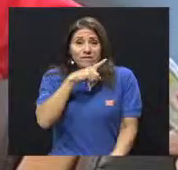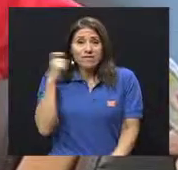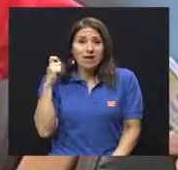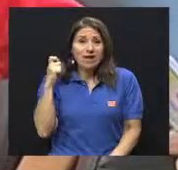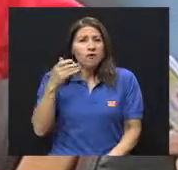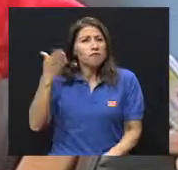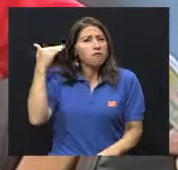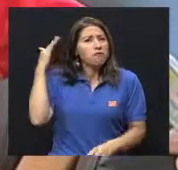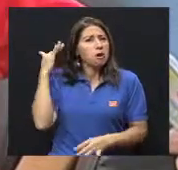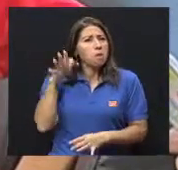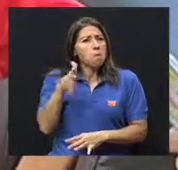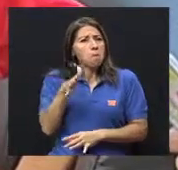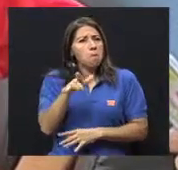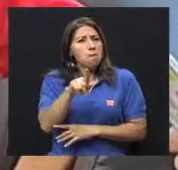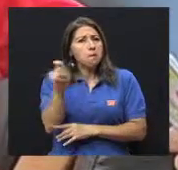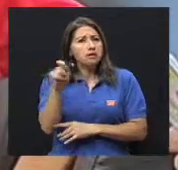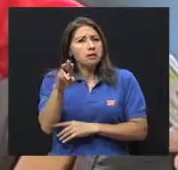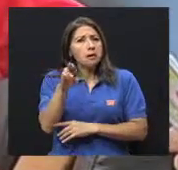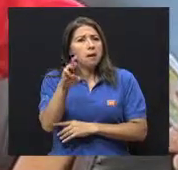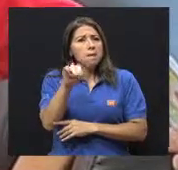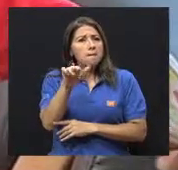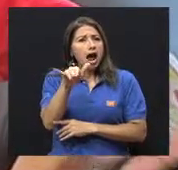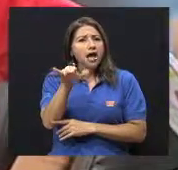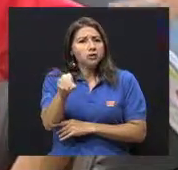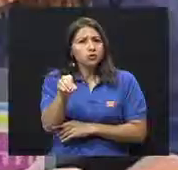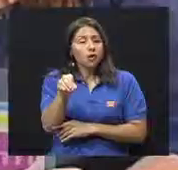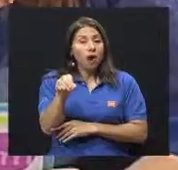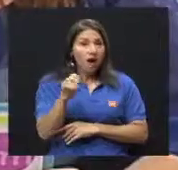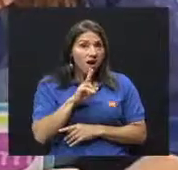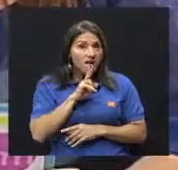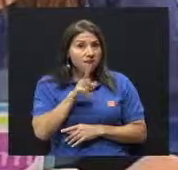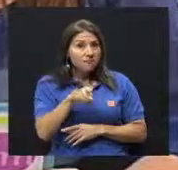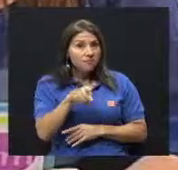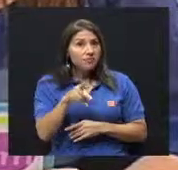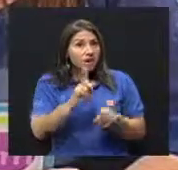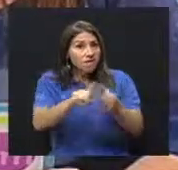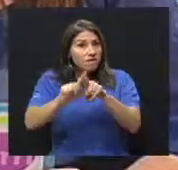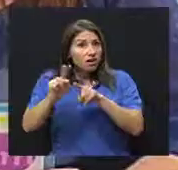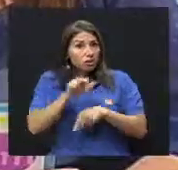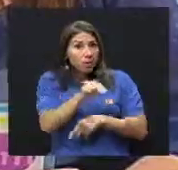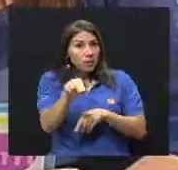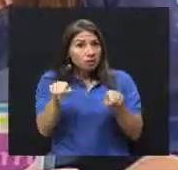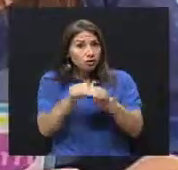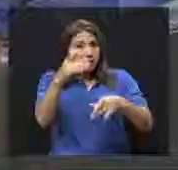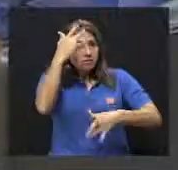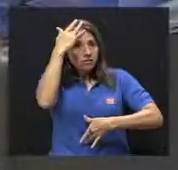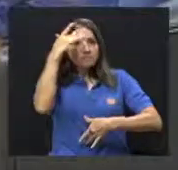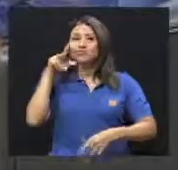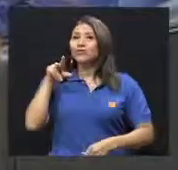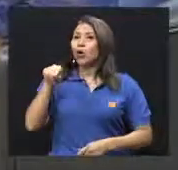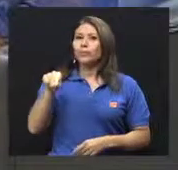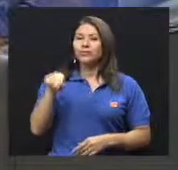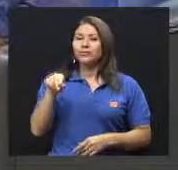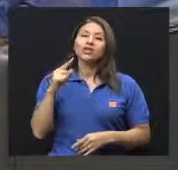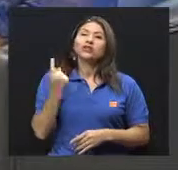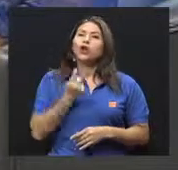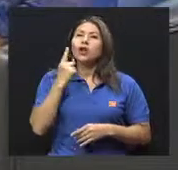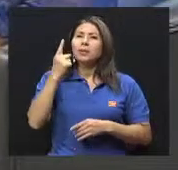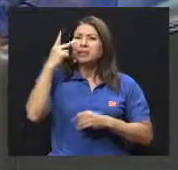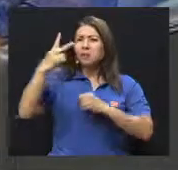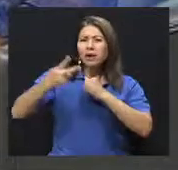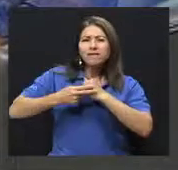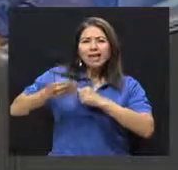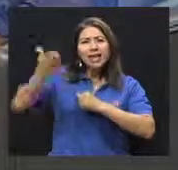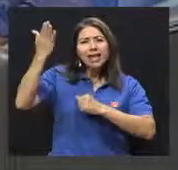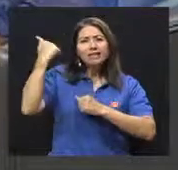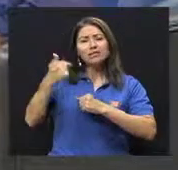verdad? Fue como por en mayo. Ajá. ¿Y varios compañeros también o compañeras se enfermaron o no? No. Solo una vez